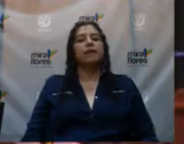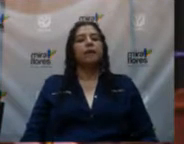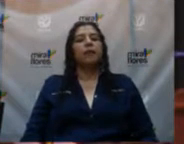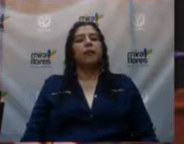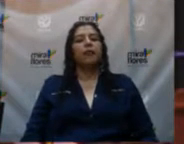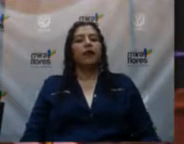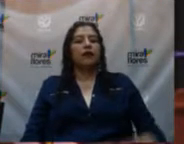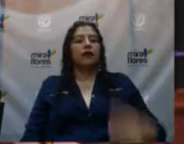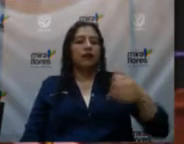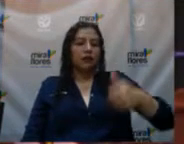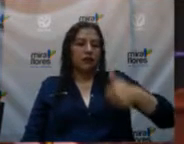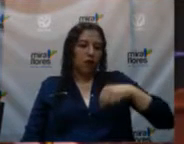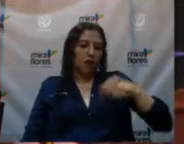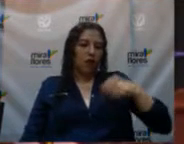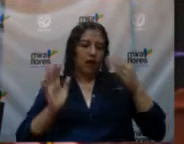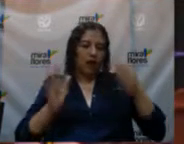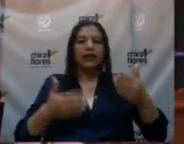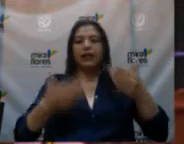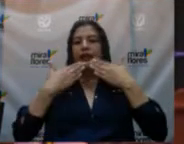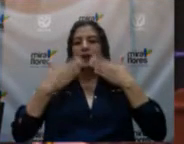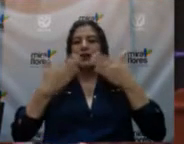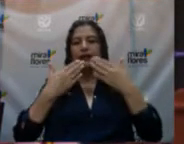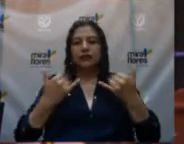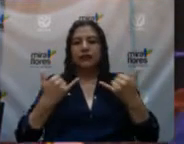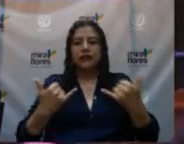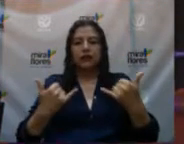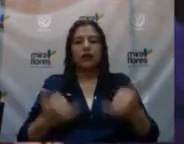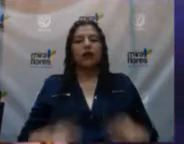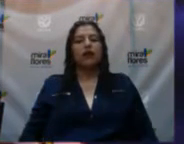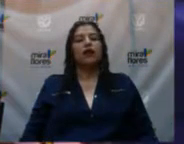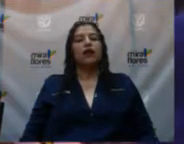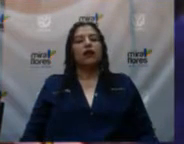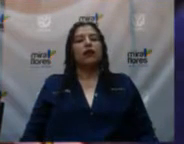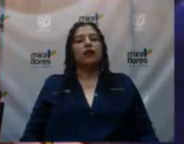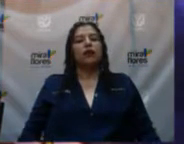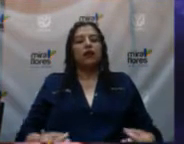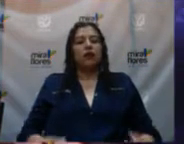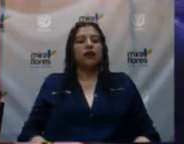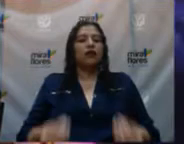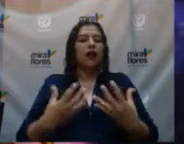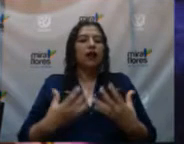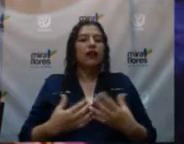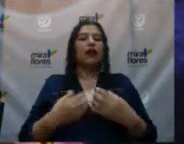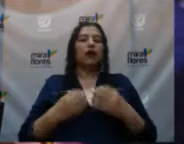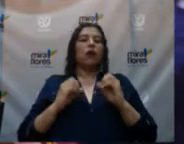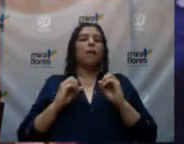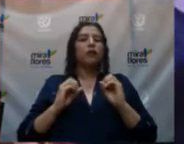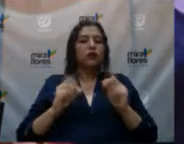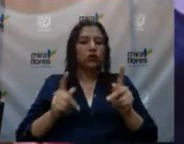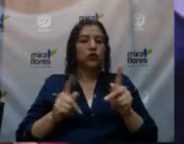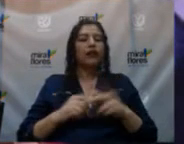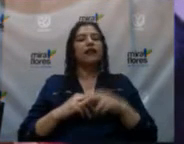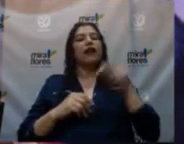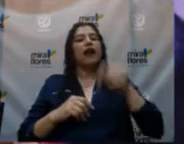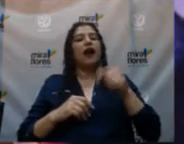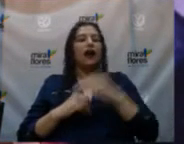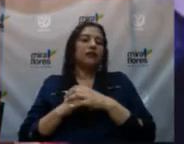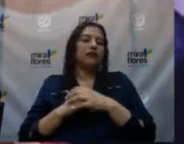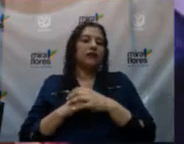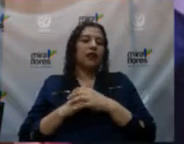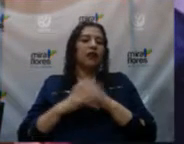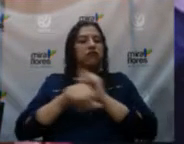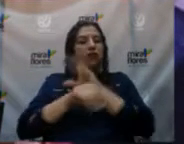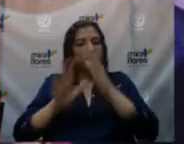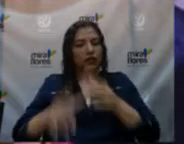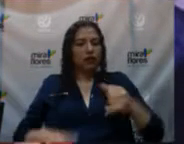alcalde, gracias. Muchas gracias el día de hoy por presentarle y darle la oportunidad al Consejo de la Juventud de estar frente a ustedes el día de